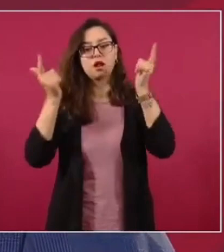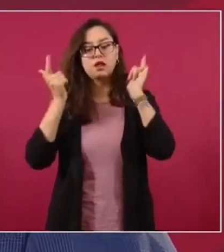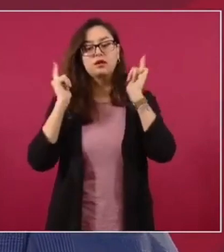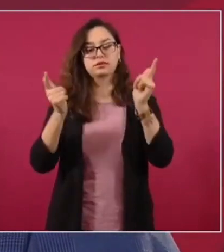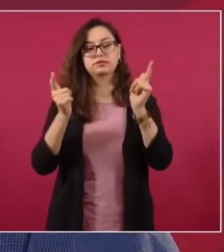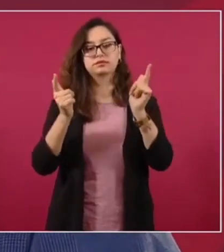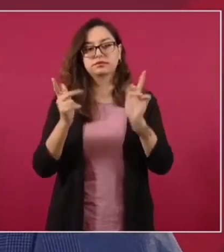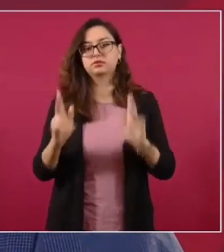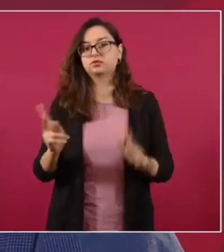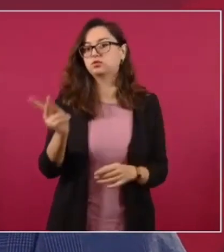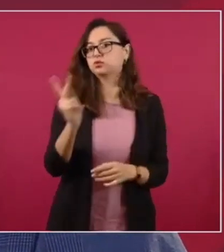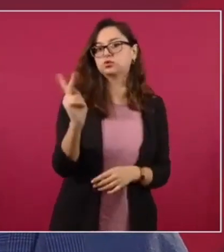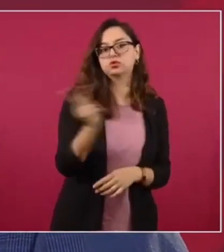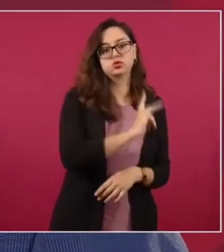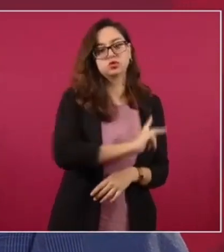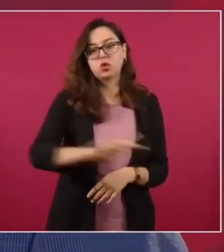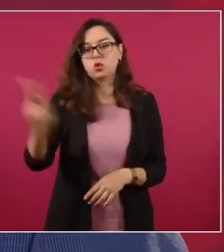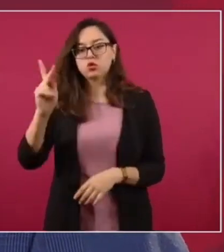que sea unánime